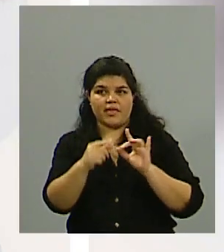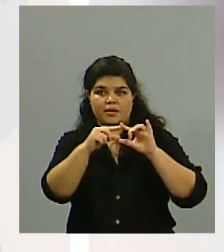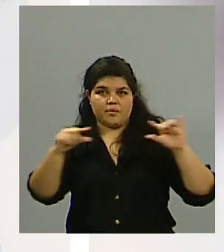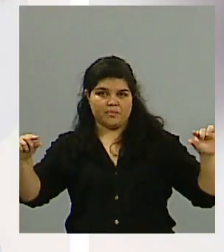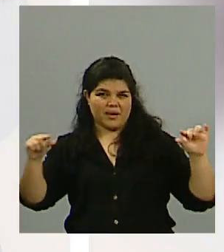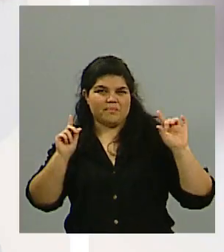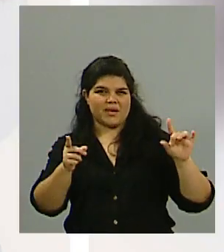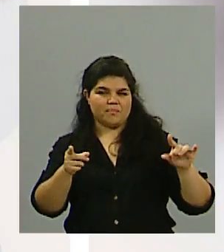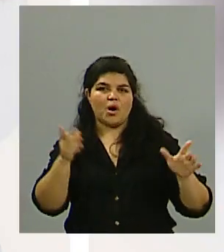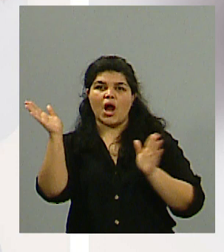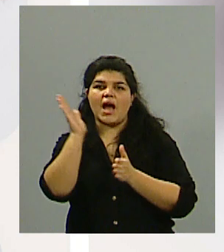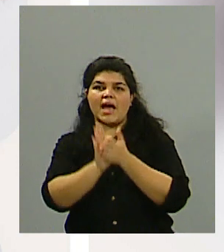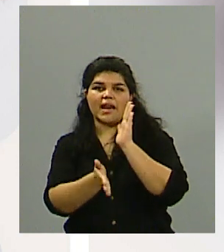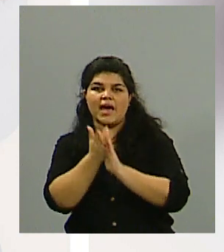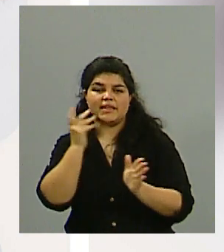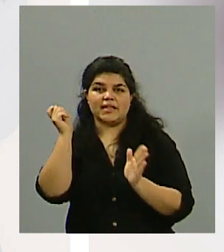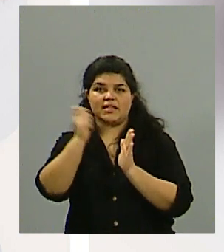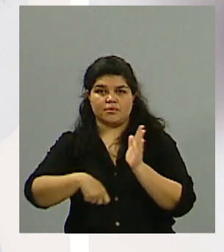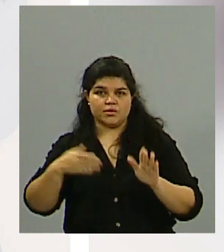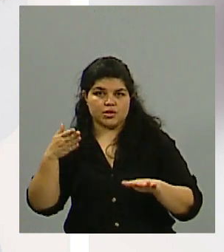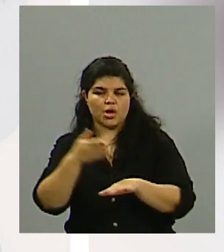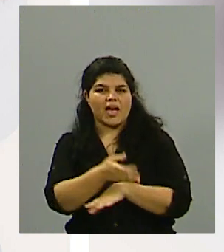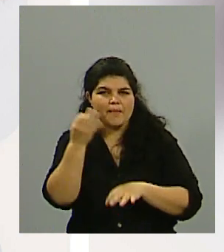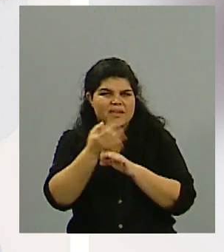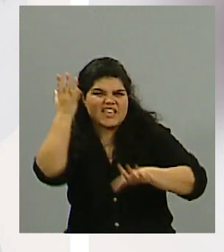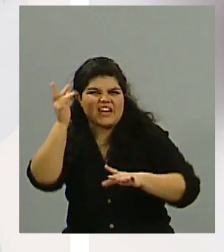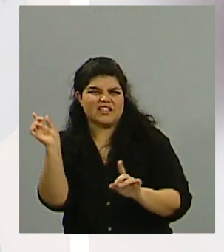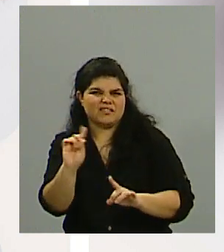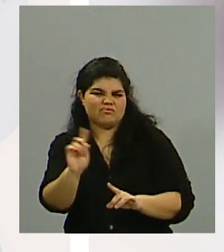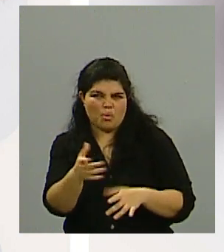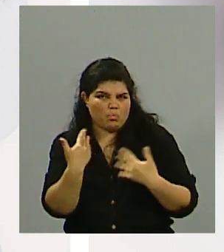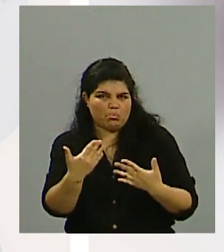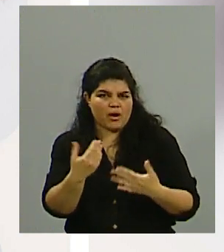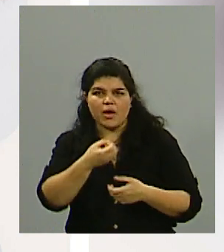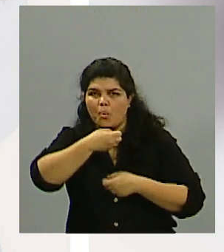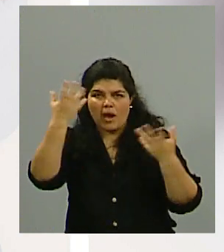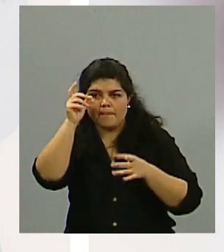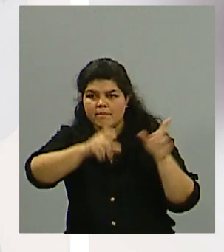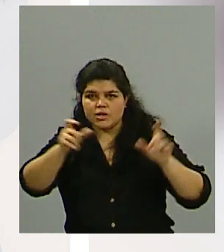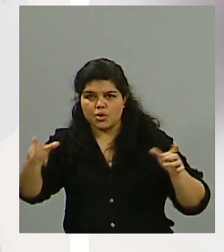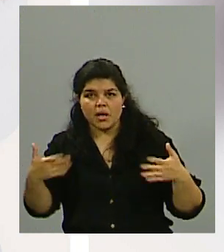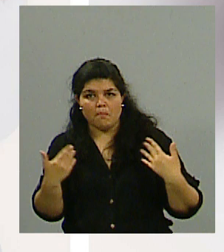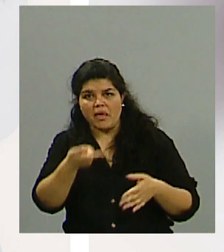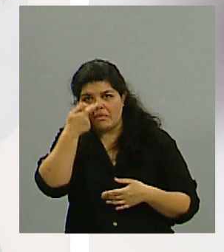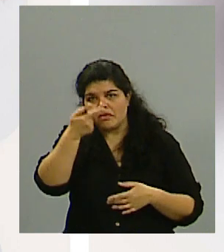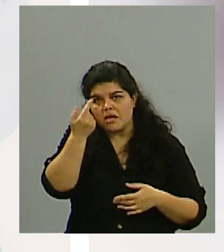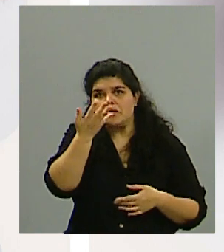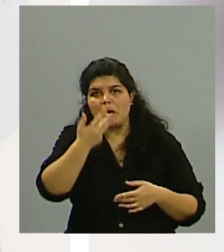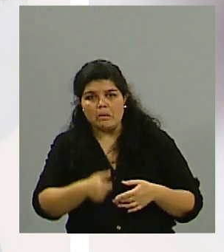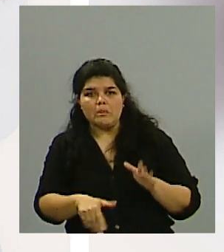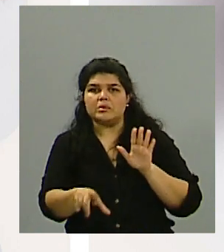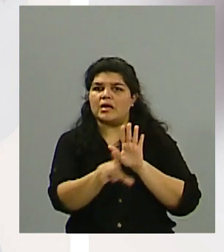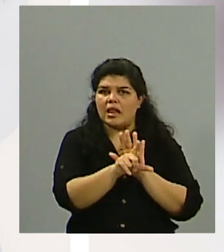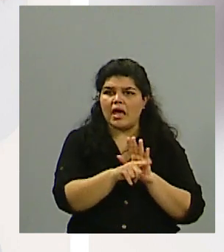Es gratuita y es para cualquiera que quiera ir, no tiene que ser especialista ni mucho menos, sino el que quiera conocer un poquito más de las leyes y de lo que